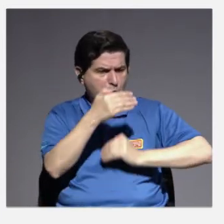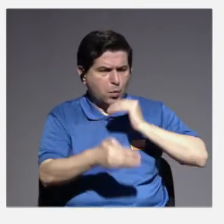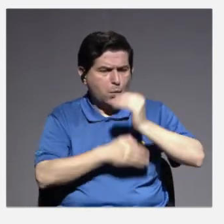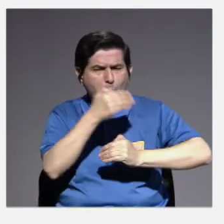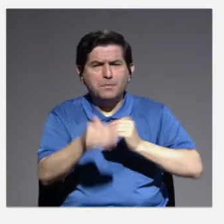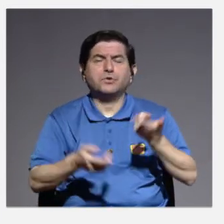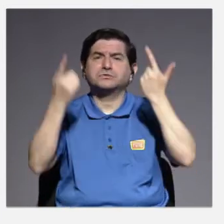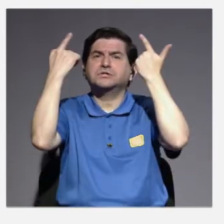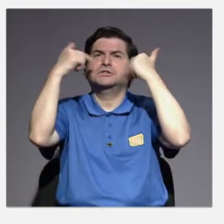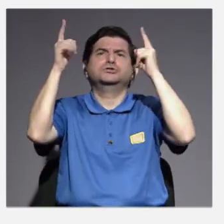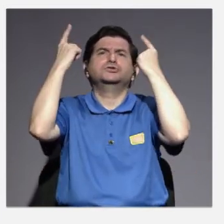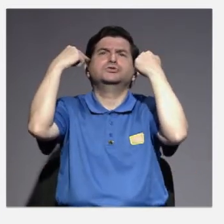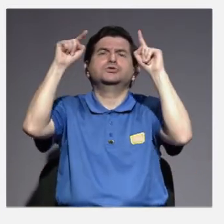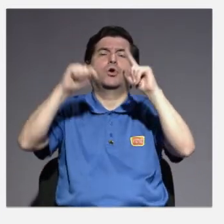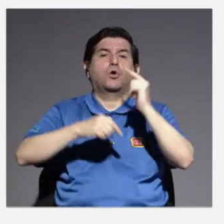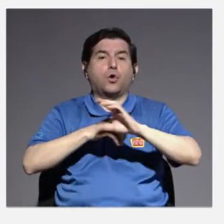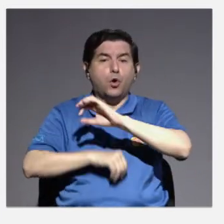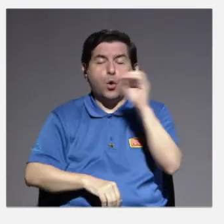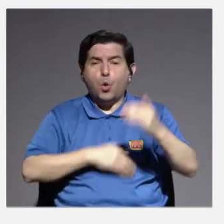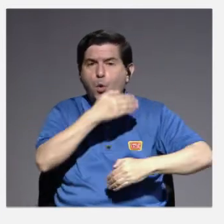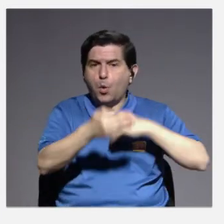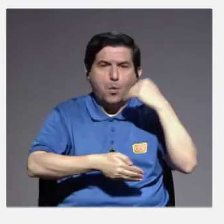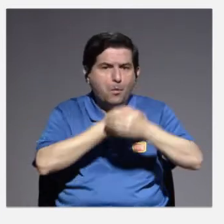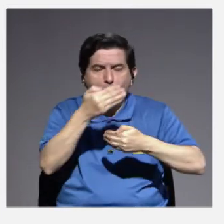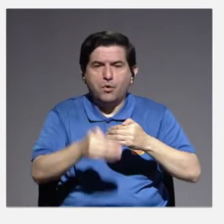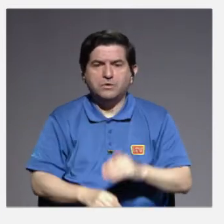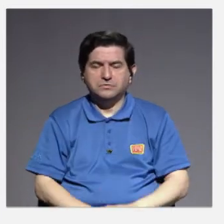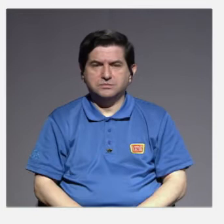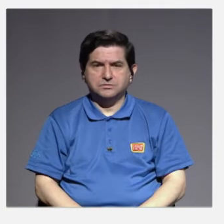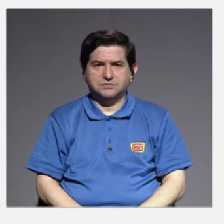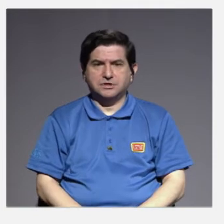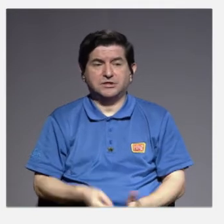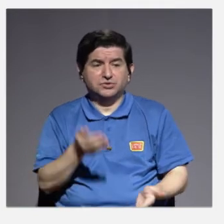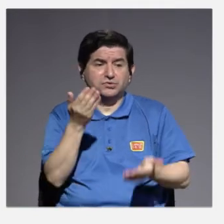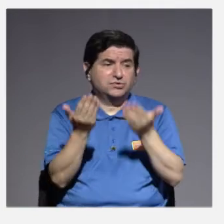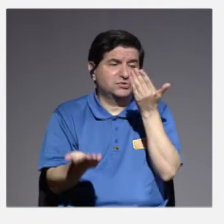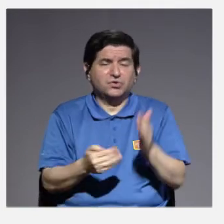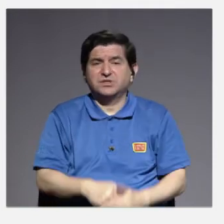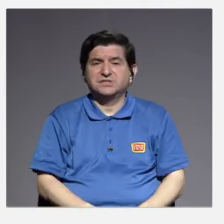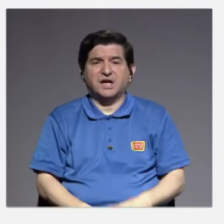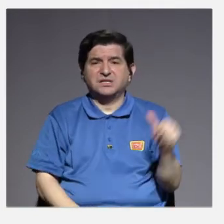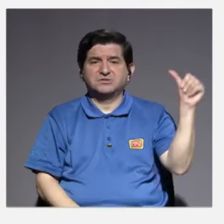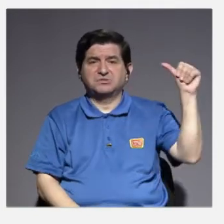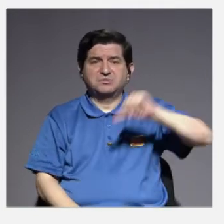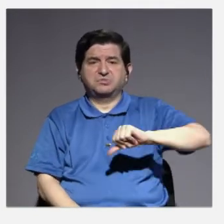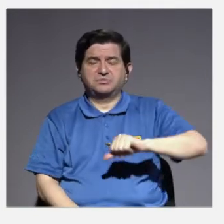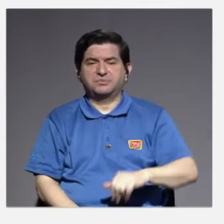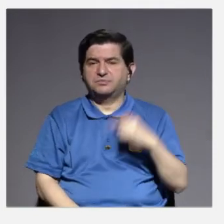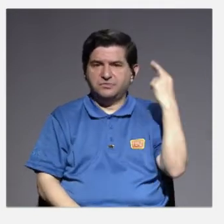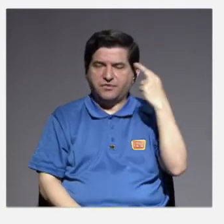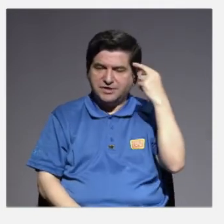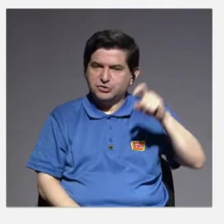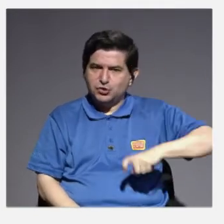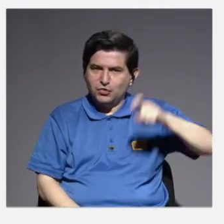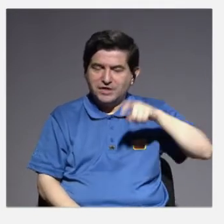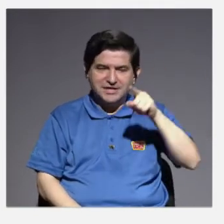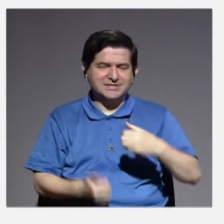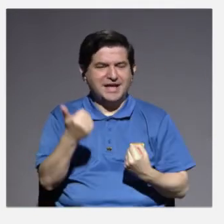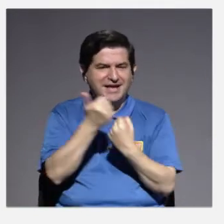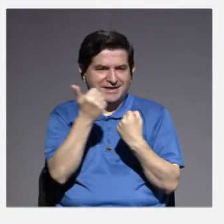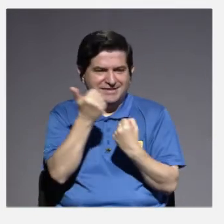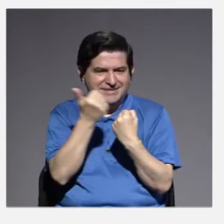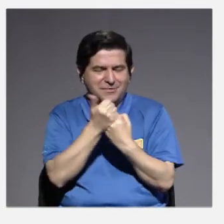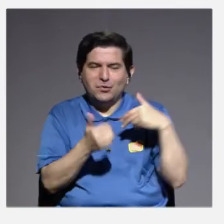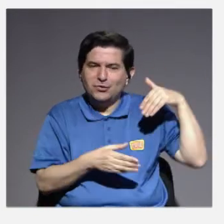sea exitoso o que un proceso pueda llegar a fracasar, básicamente porque se necesitan esos apoyos a